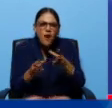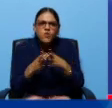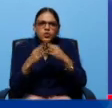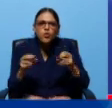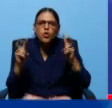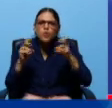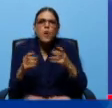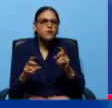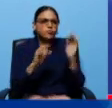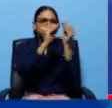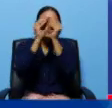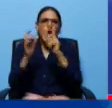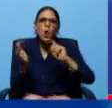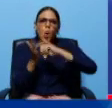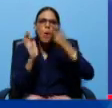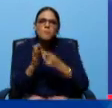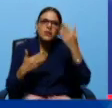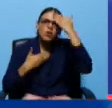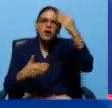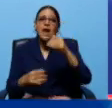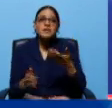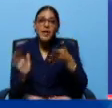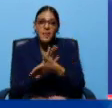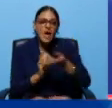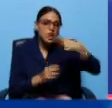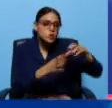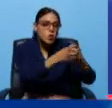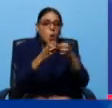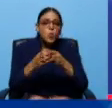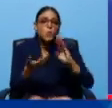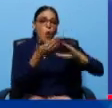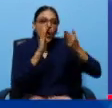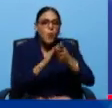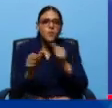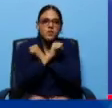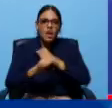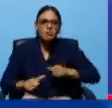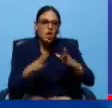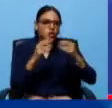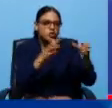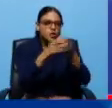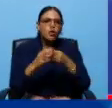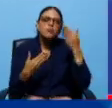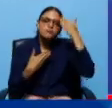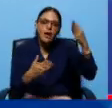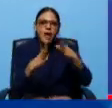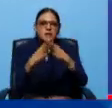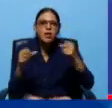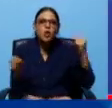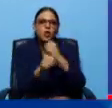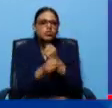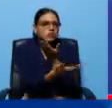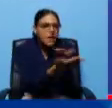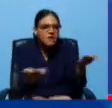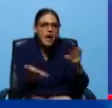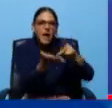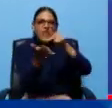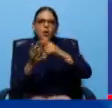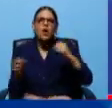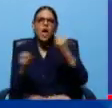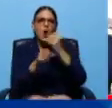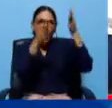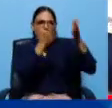totalmente reparados. ¿Gracias a quién? A las brigadas comunitarias militares. Muchas gracias. A los trabajadores, a los